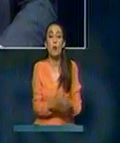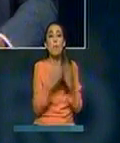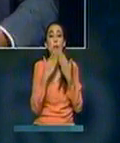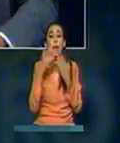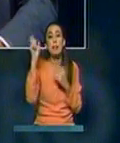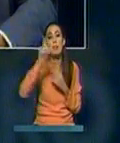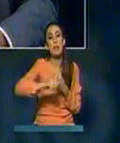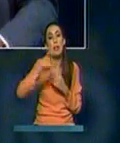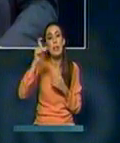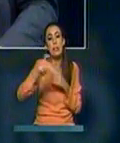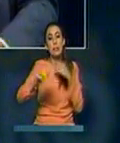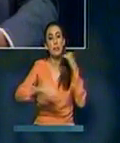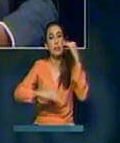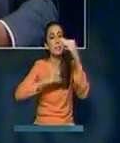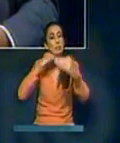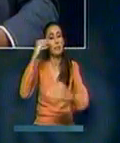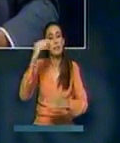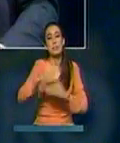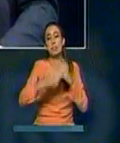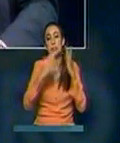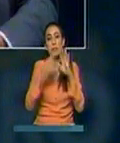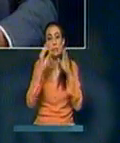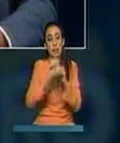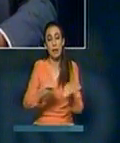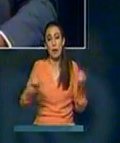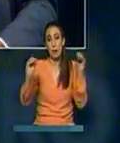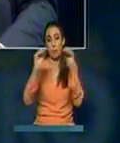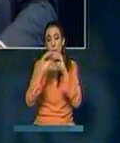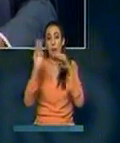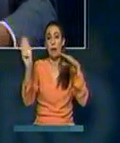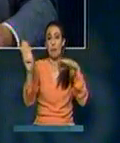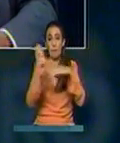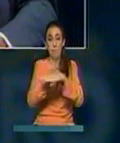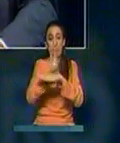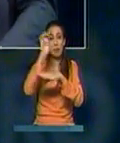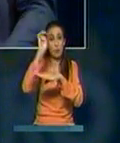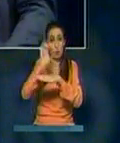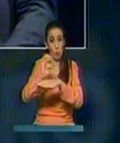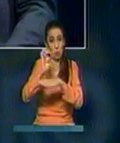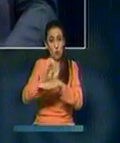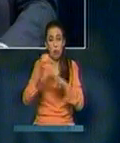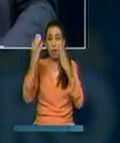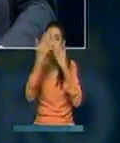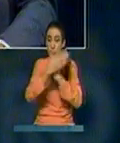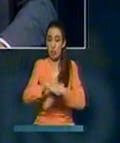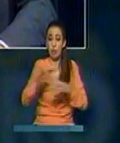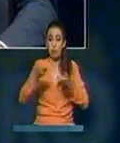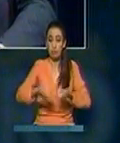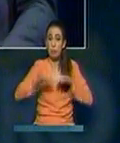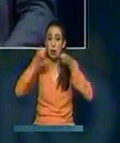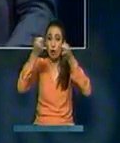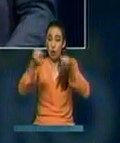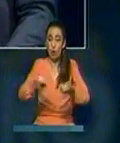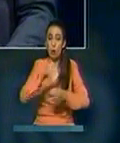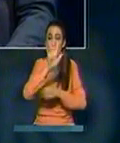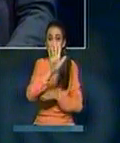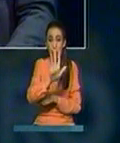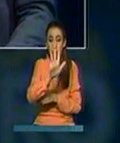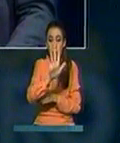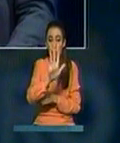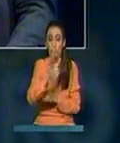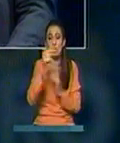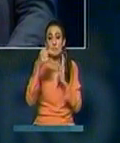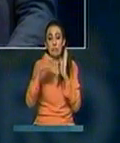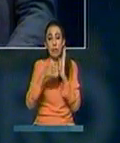requiere de tasas bajas, y Banecuador y la Corporación Financiera, en fin, la banca pública ofrece hasta 5 puntos